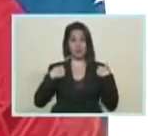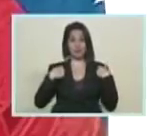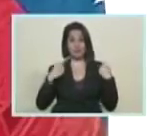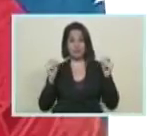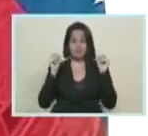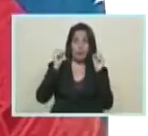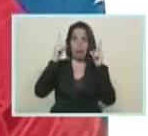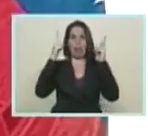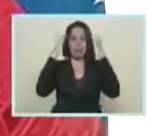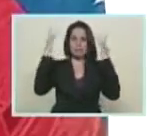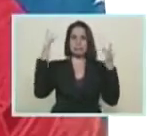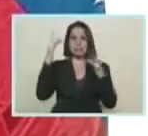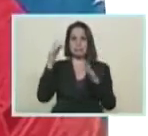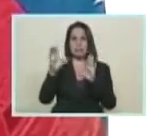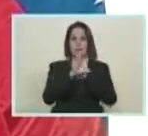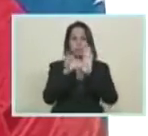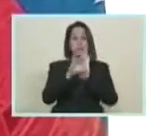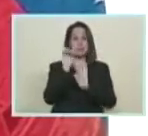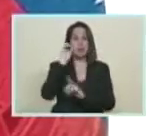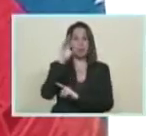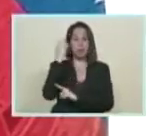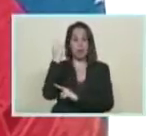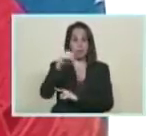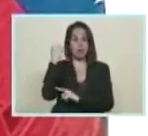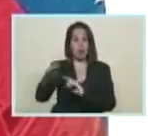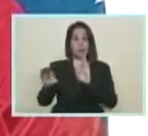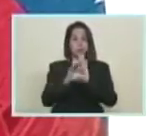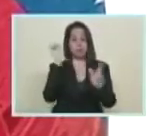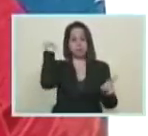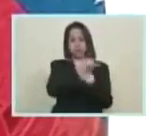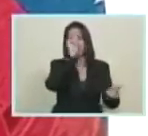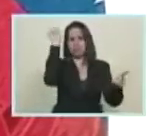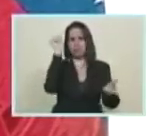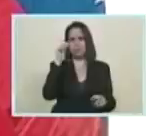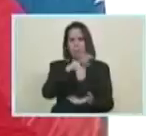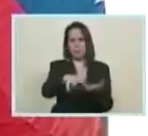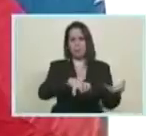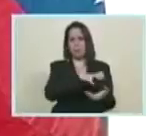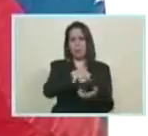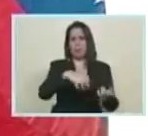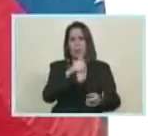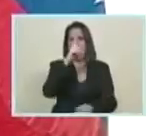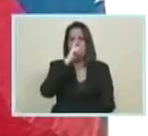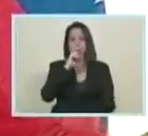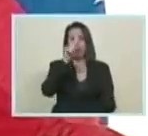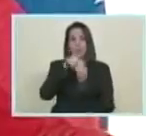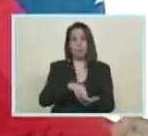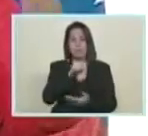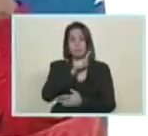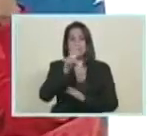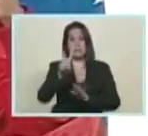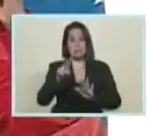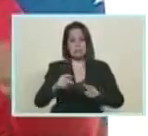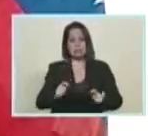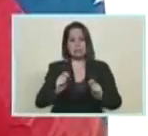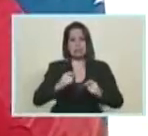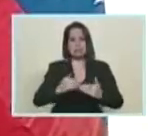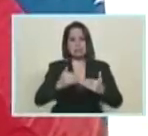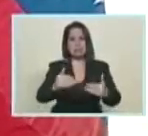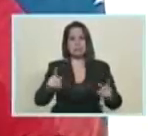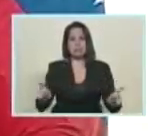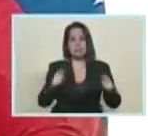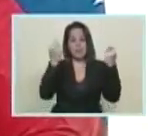les convoqué la Asamblea Nacional Constituyente y les derroté el plan golpista del año 2017. Y aquí vamos a recuperar